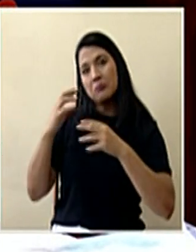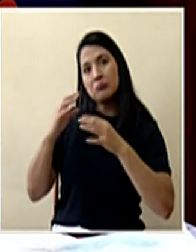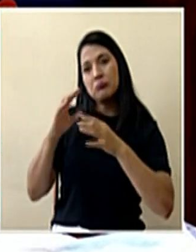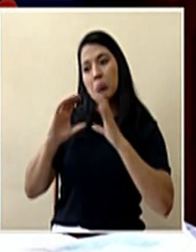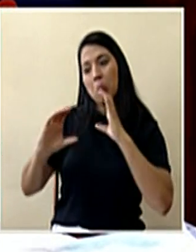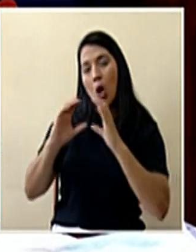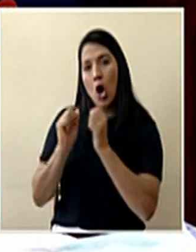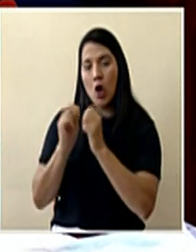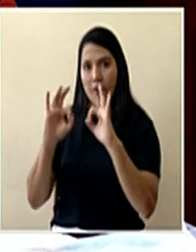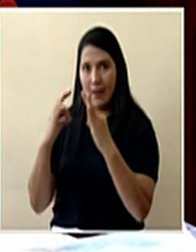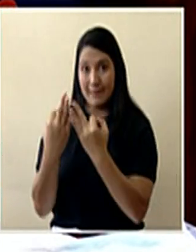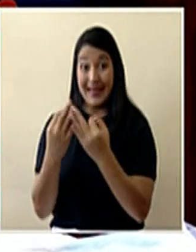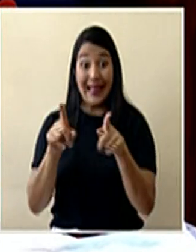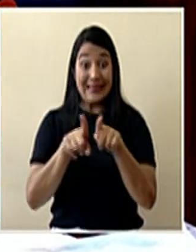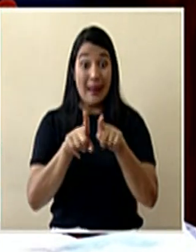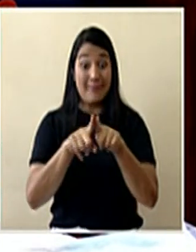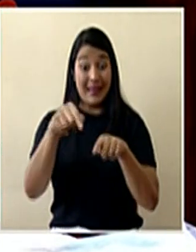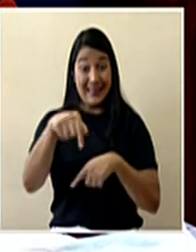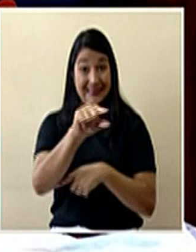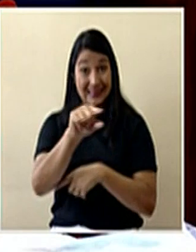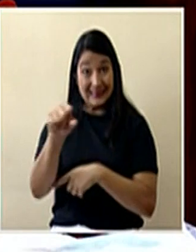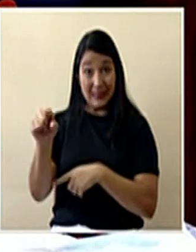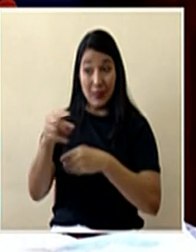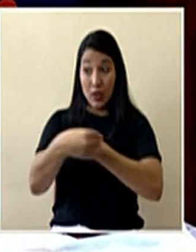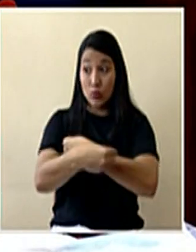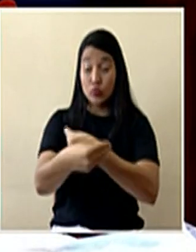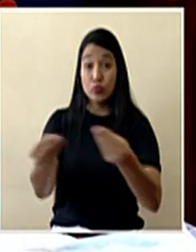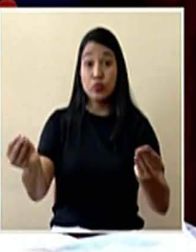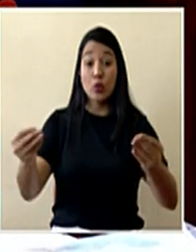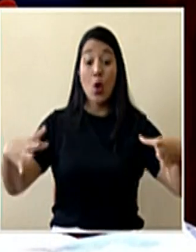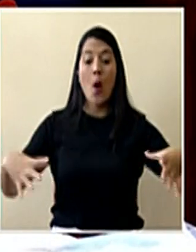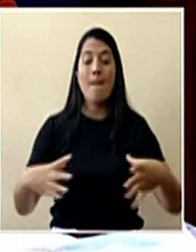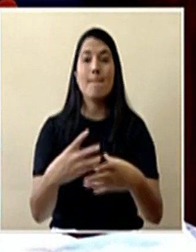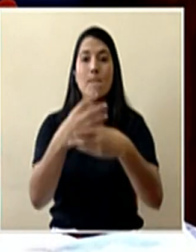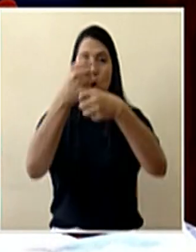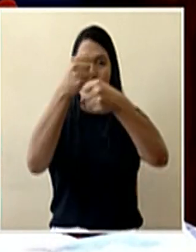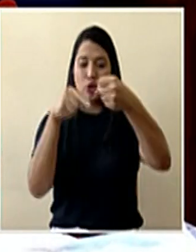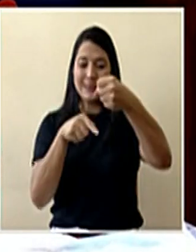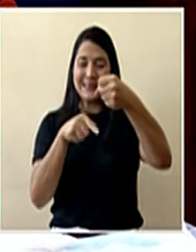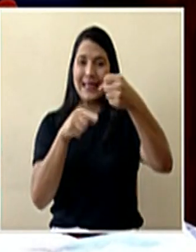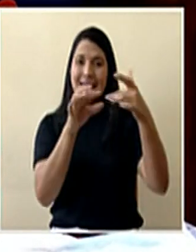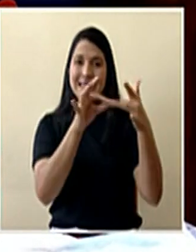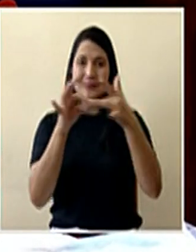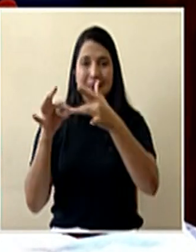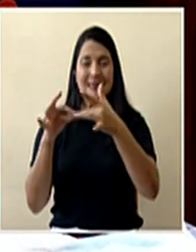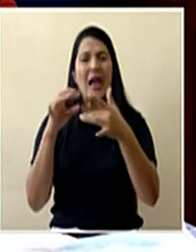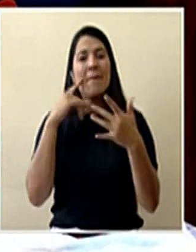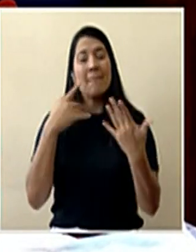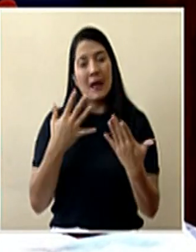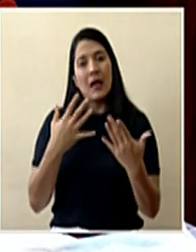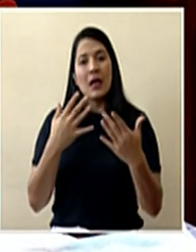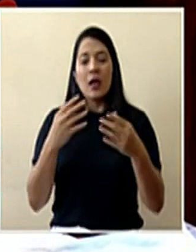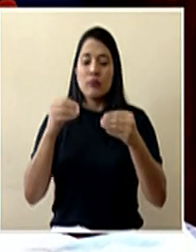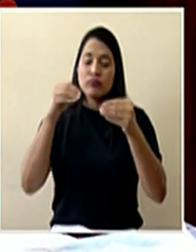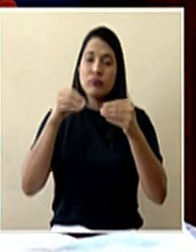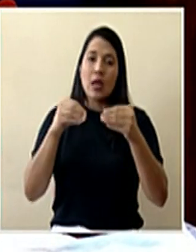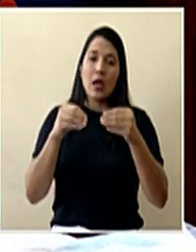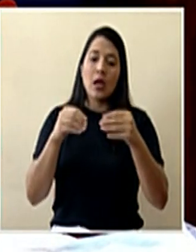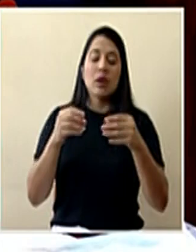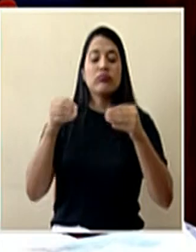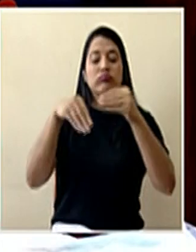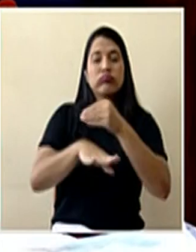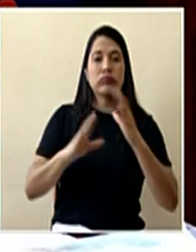distribuido bolsas especiales para el manejo de cadáveres en los diferentes hospitales y en los diferentes centros de